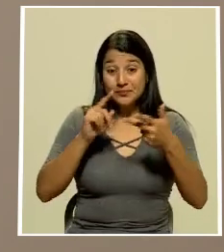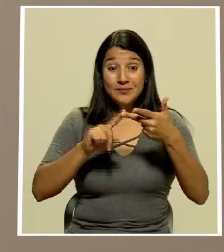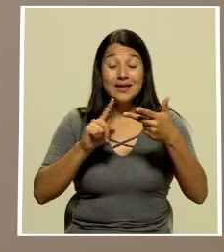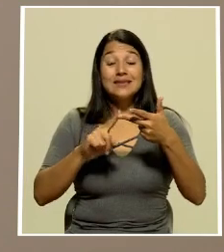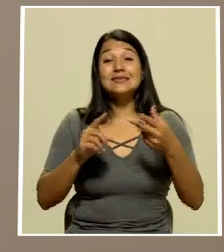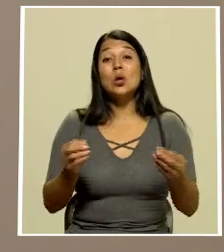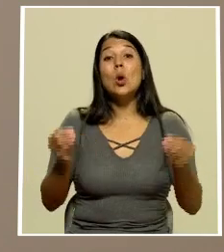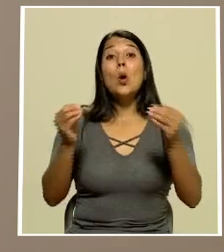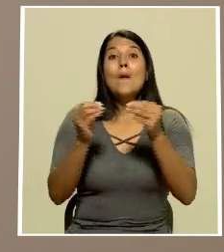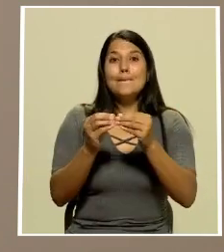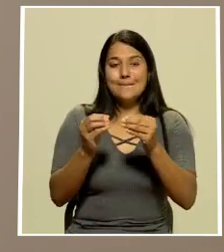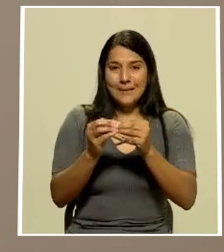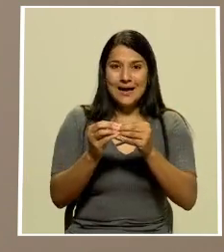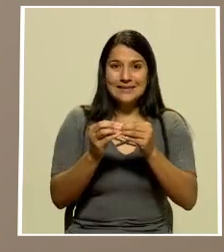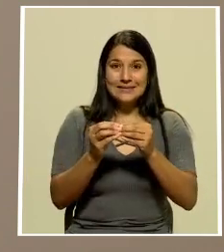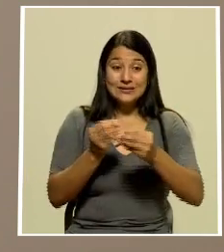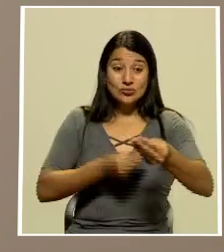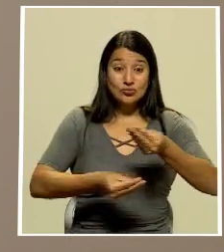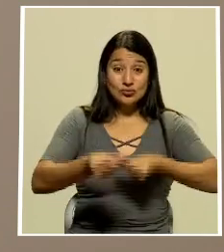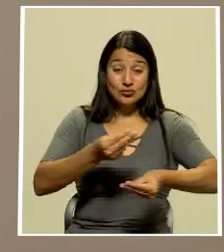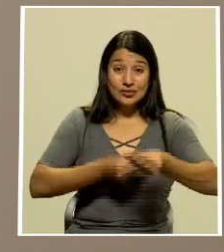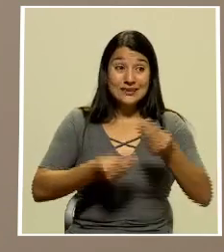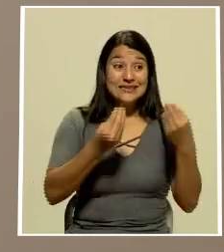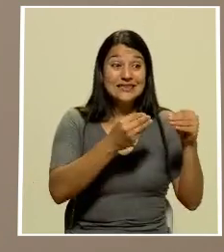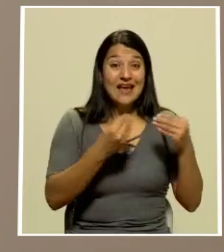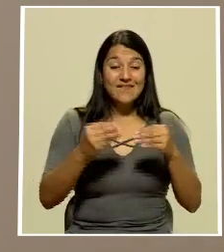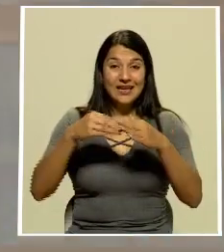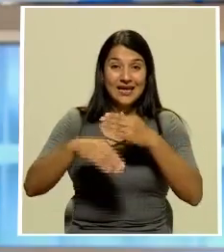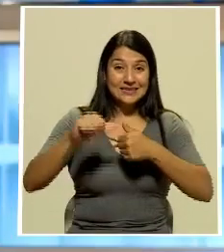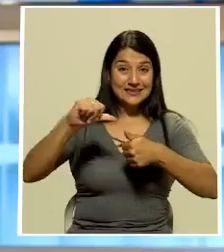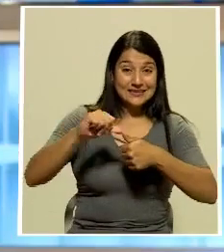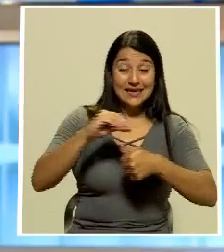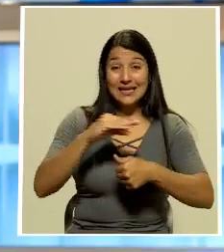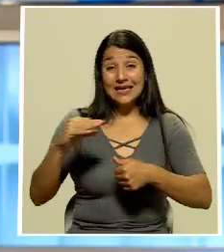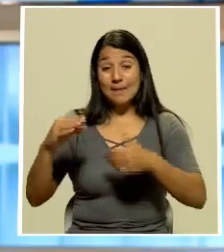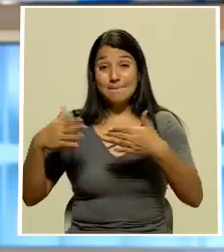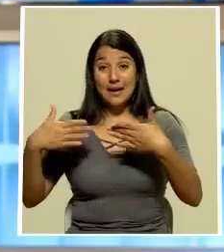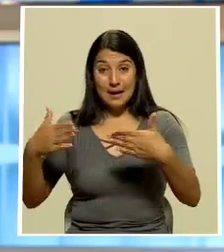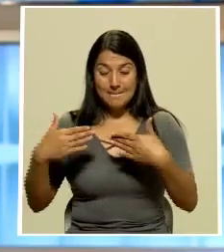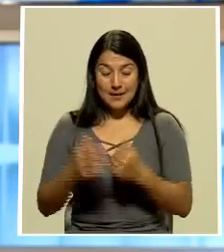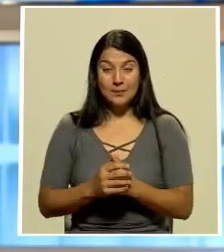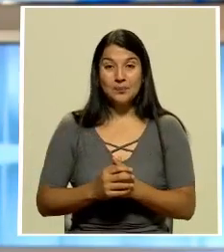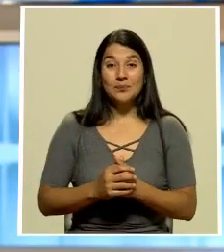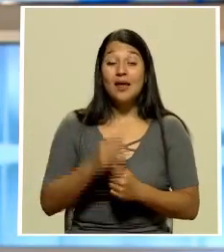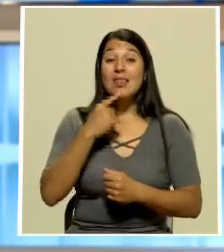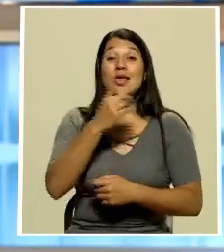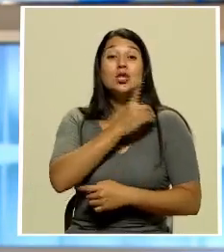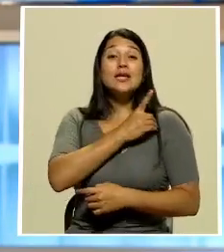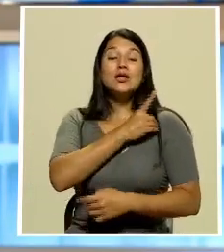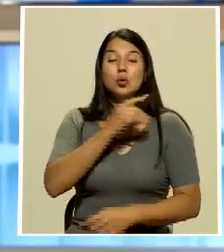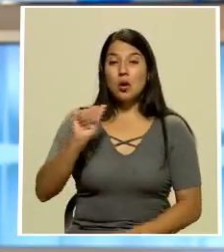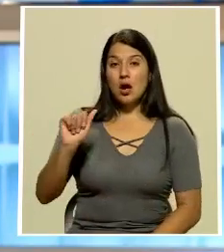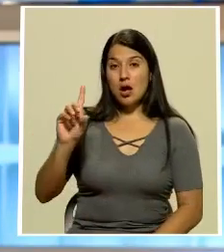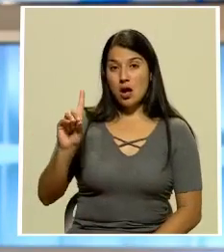intercambian y se venden dentro de la región centroamericana y de Panamá. Bien, las declaraciones de la directora de aduana, en